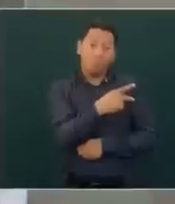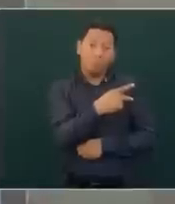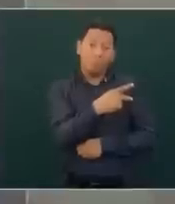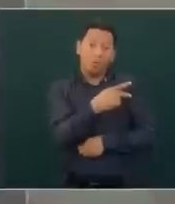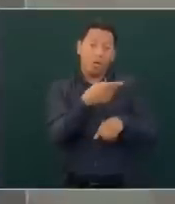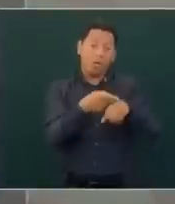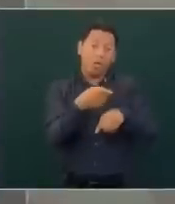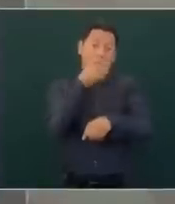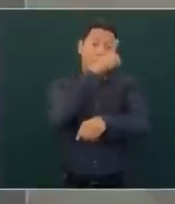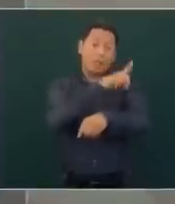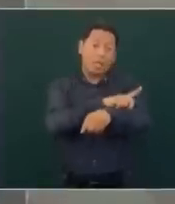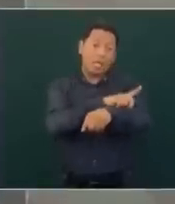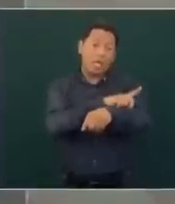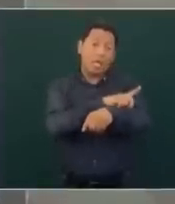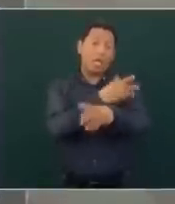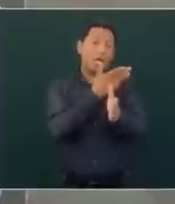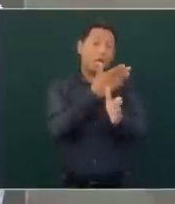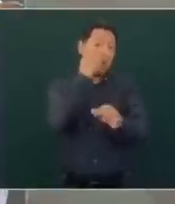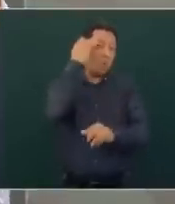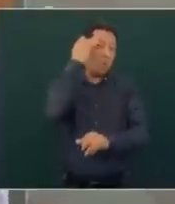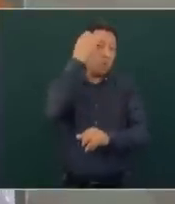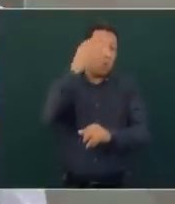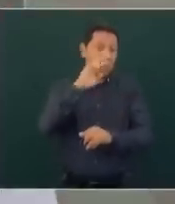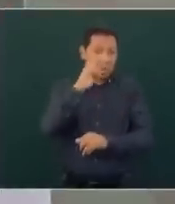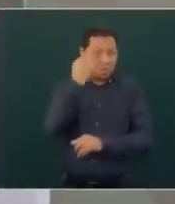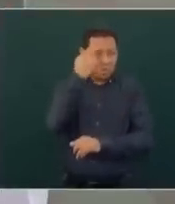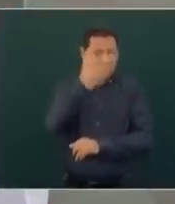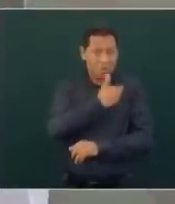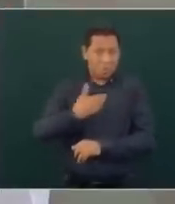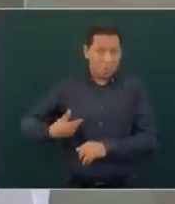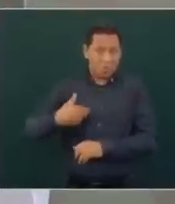desde el tiempo de Salinas